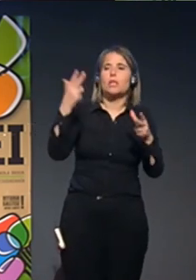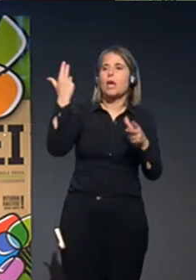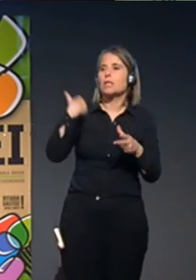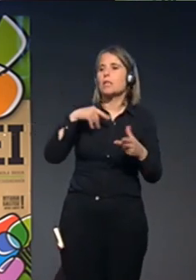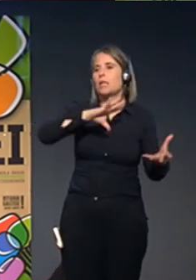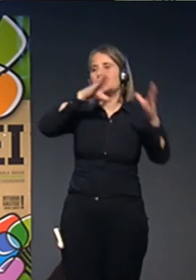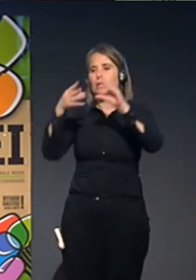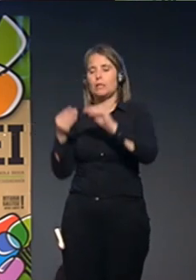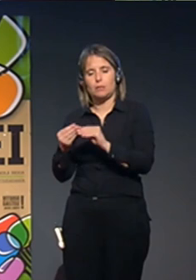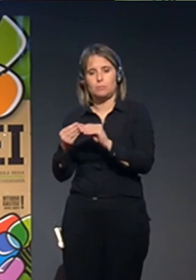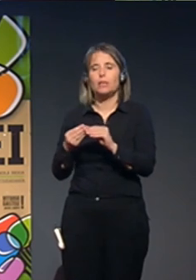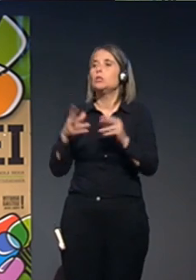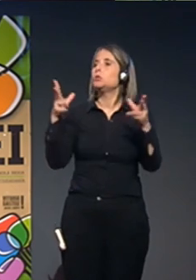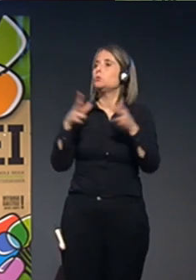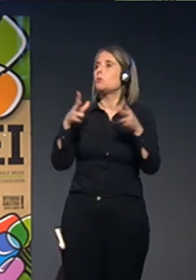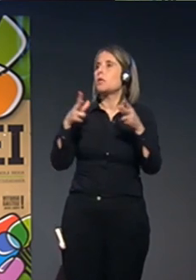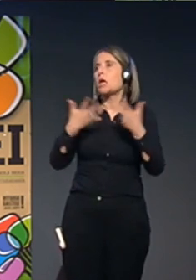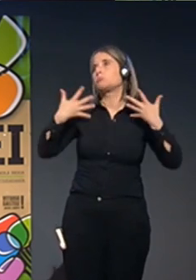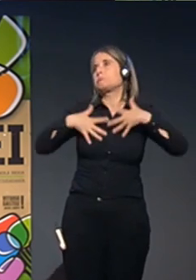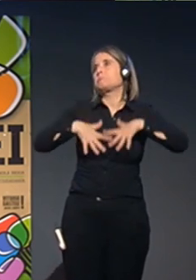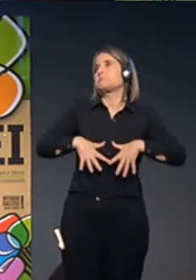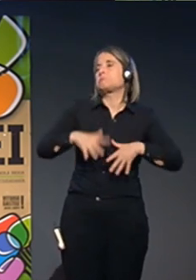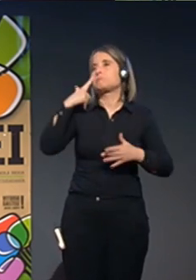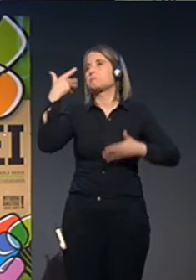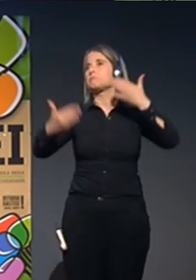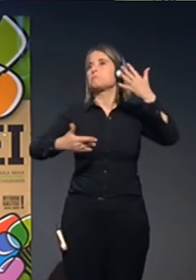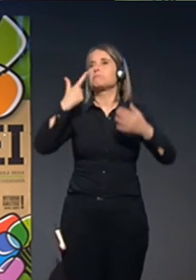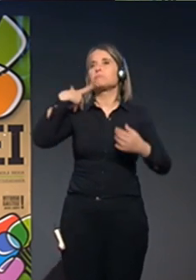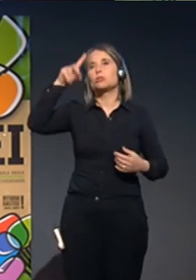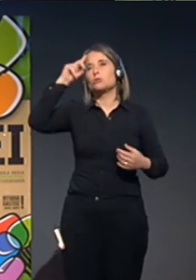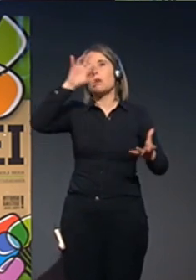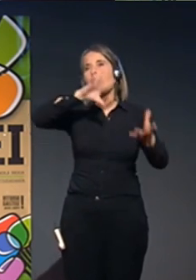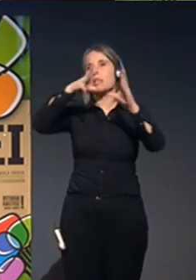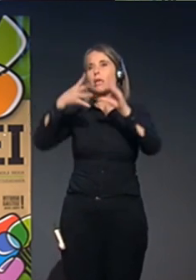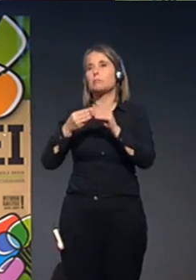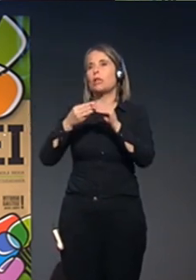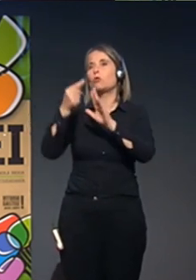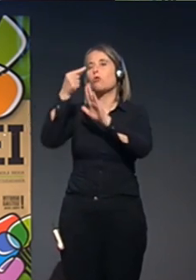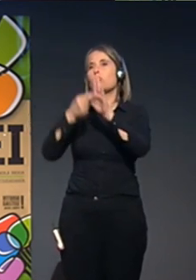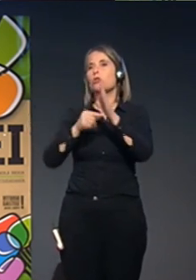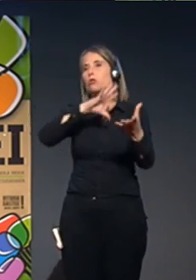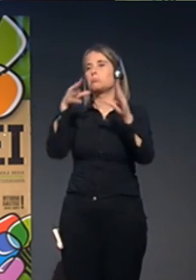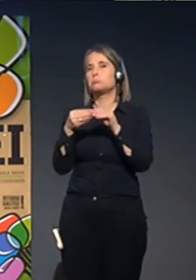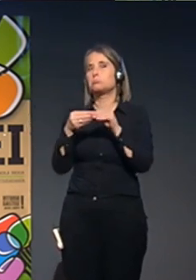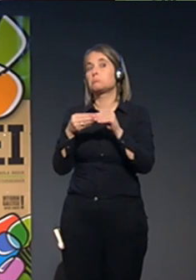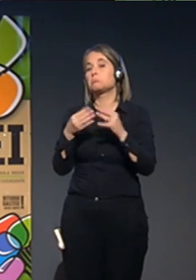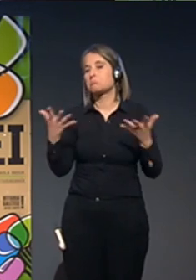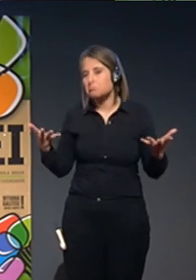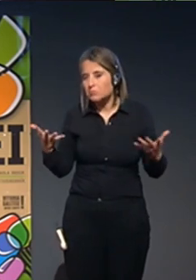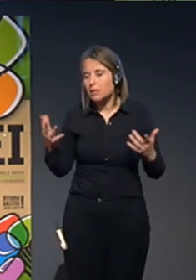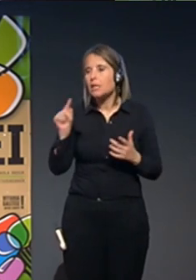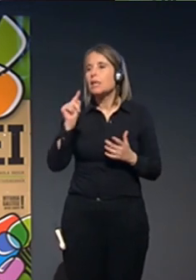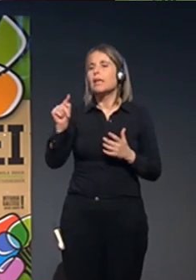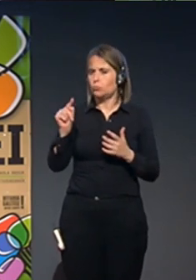adaptándose y termina eh eh estando no sé adaptándose a las nuevas condiciones esto es